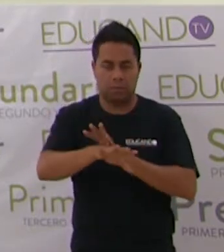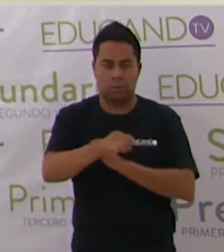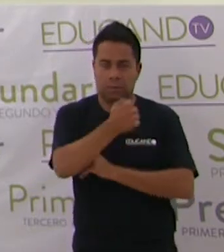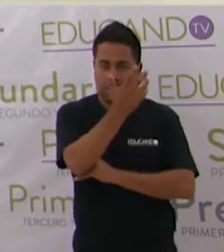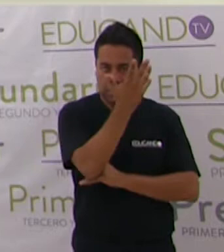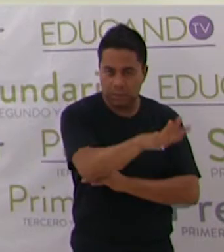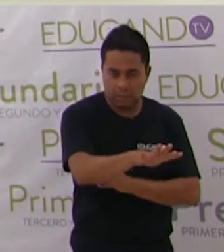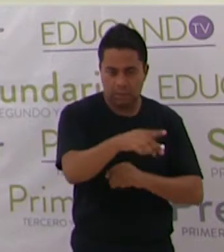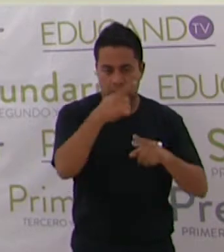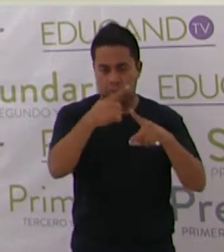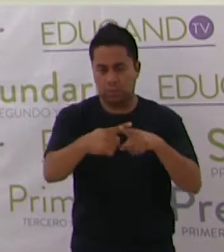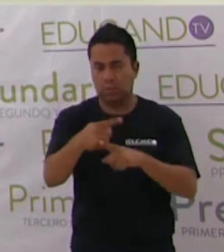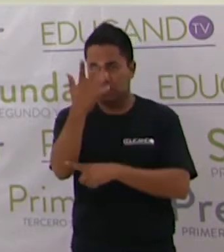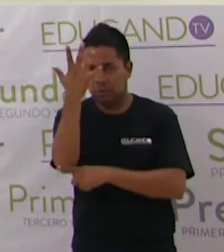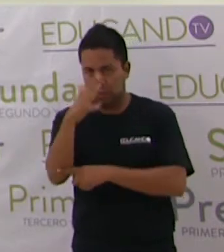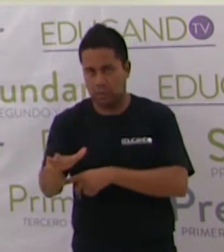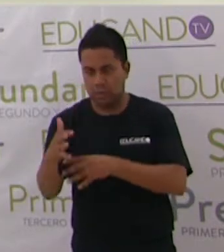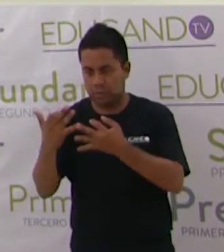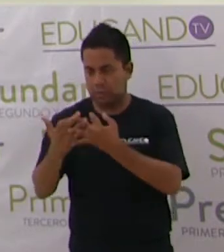10 por 10,